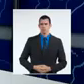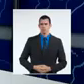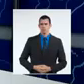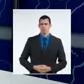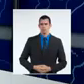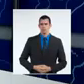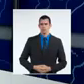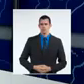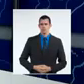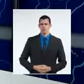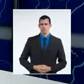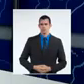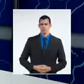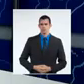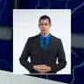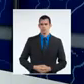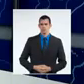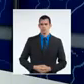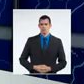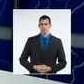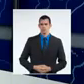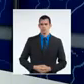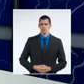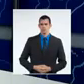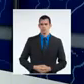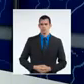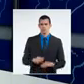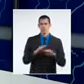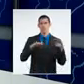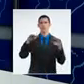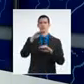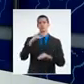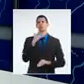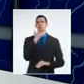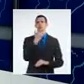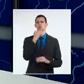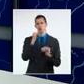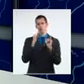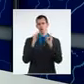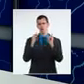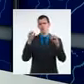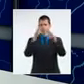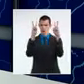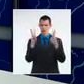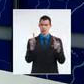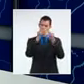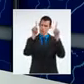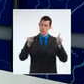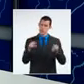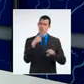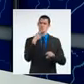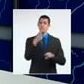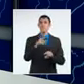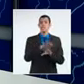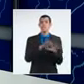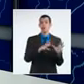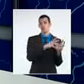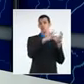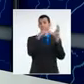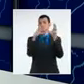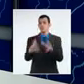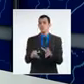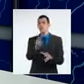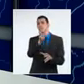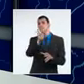El Ministerio del Interior informó en su página web que México devolvió a Cuba 37 migrantes irregulares en un vuelo realizado este viernes por